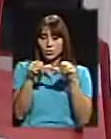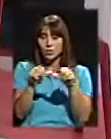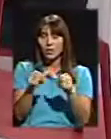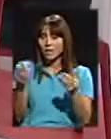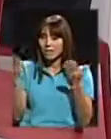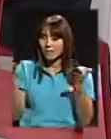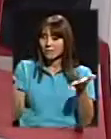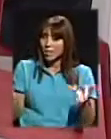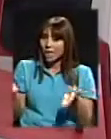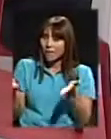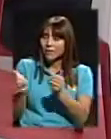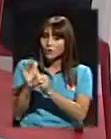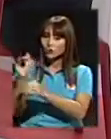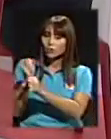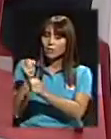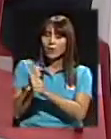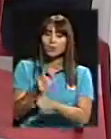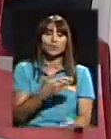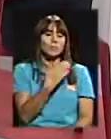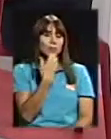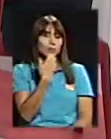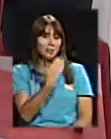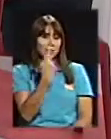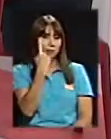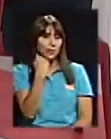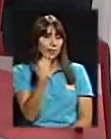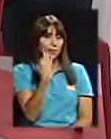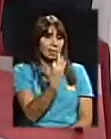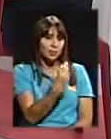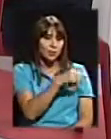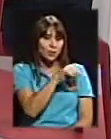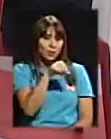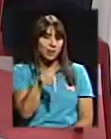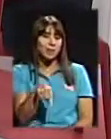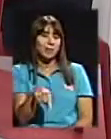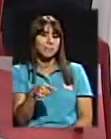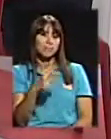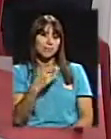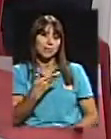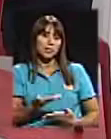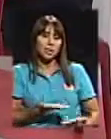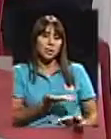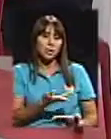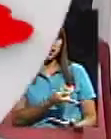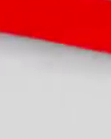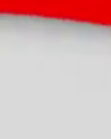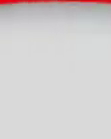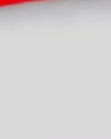adelante con sus trabajos humanos. Muchísimas gracias por la invitación y estamos a la orden.